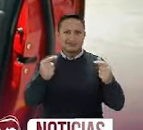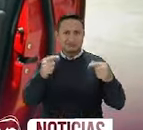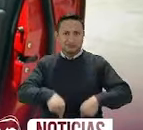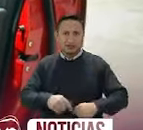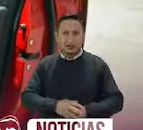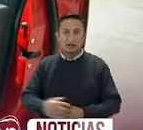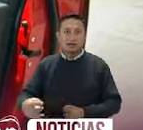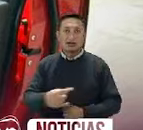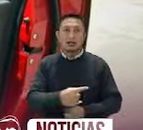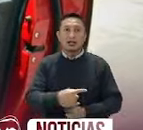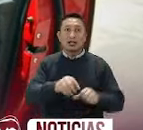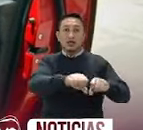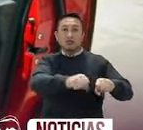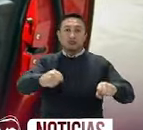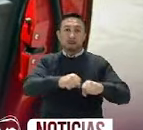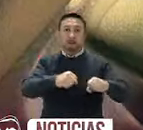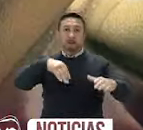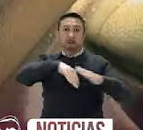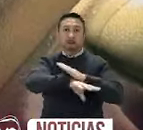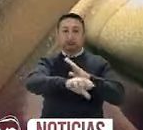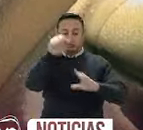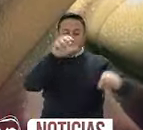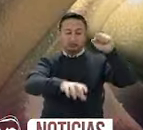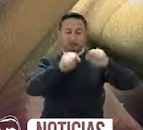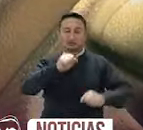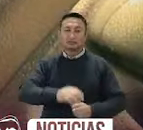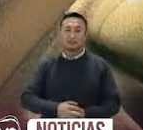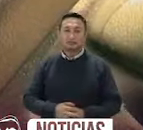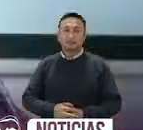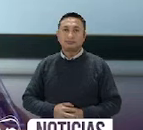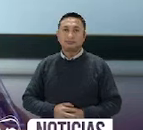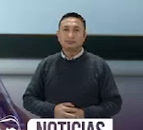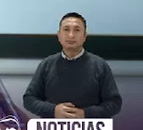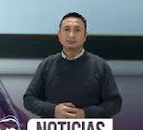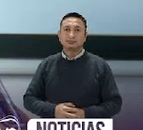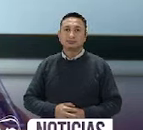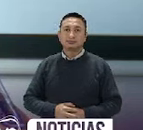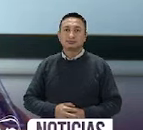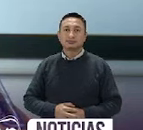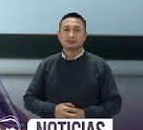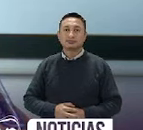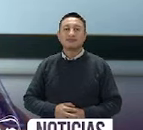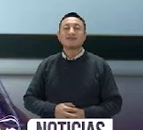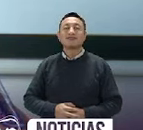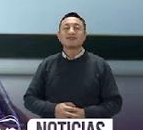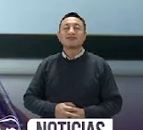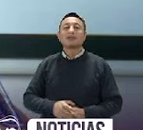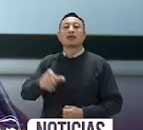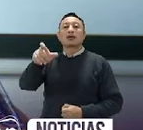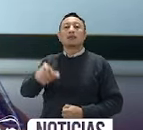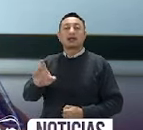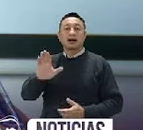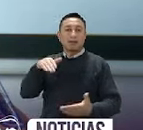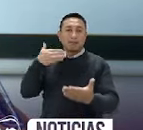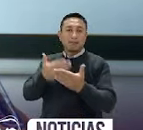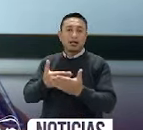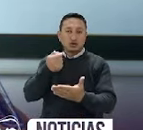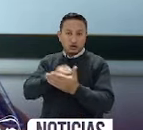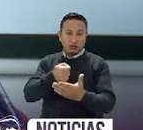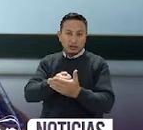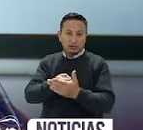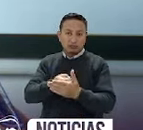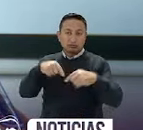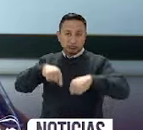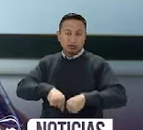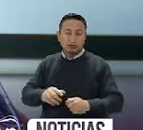las puertas de los vehículos para posteriormente desvalijarlos. Normalmente las personas hacen sus compras, hacen sus